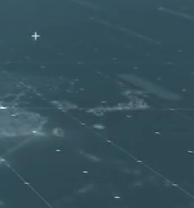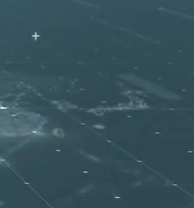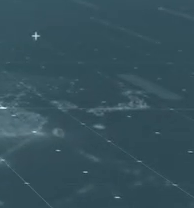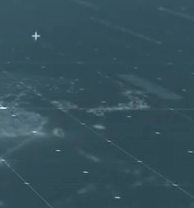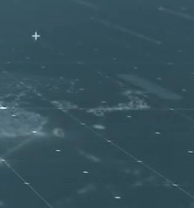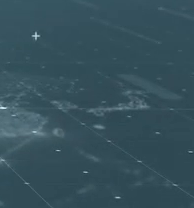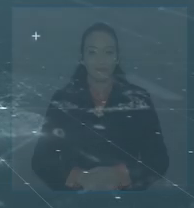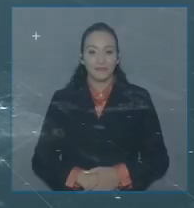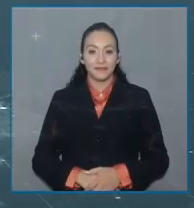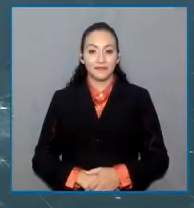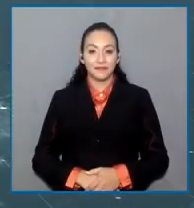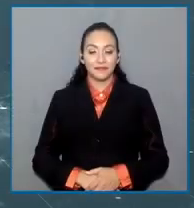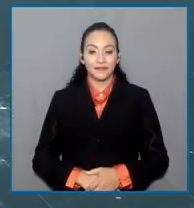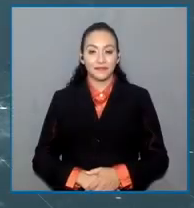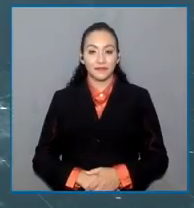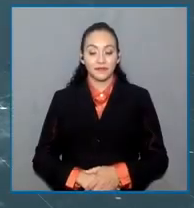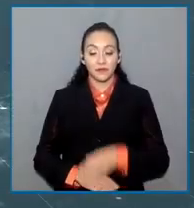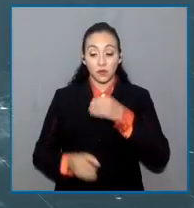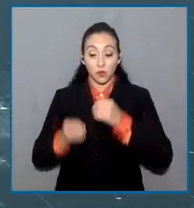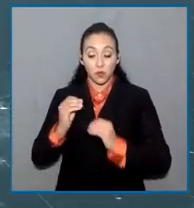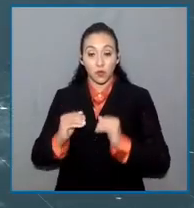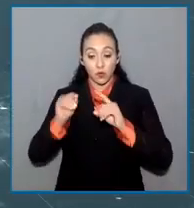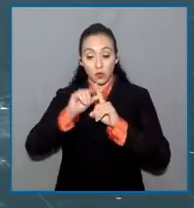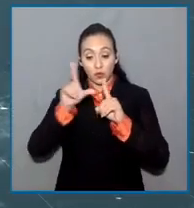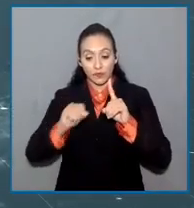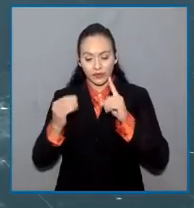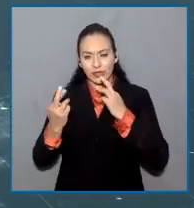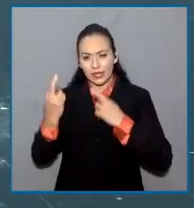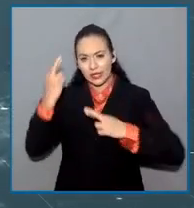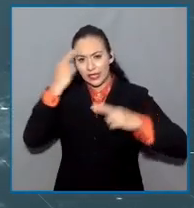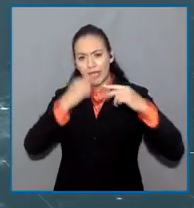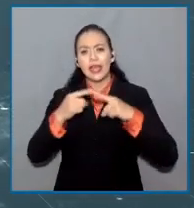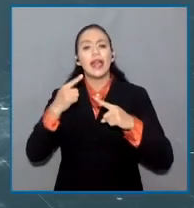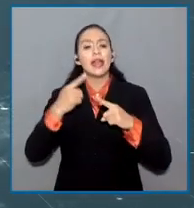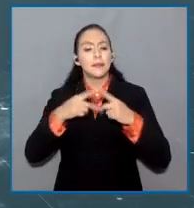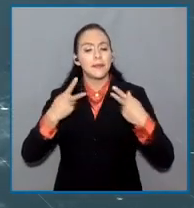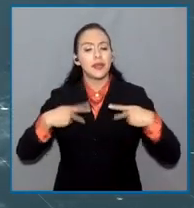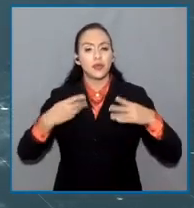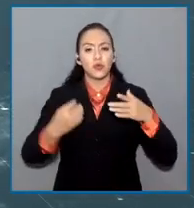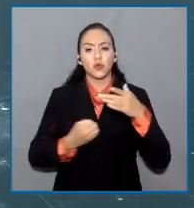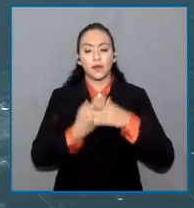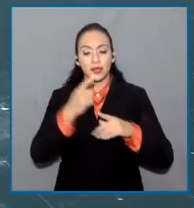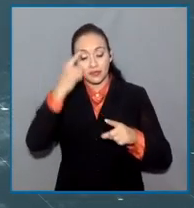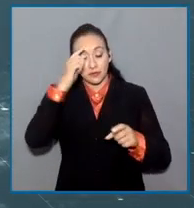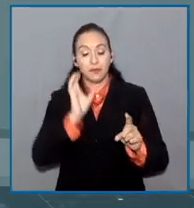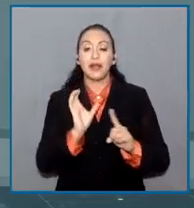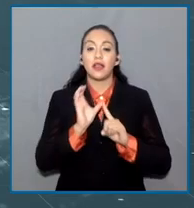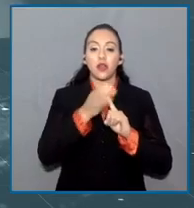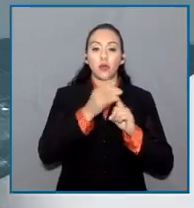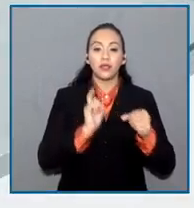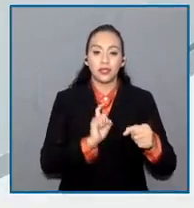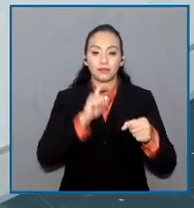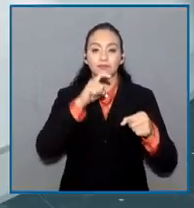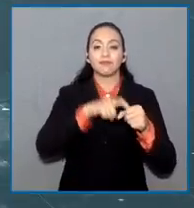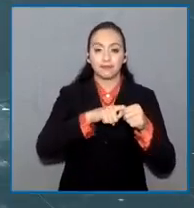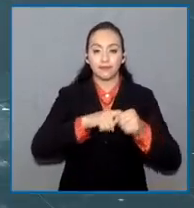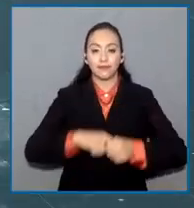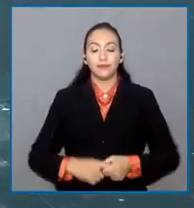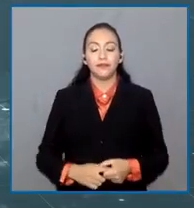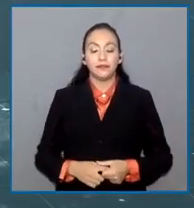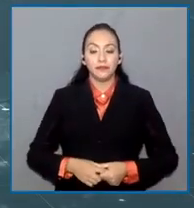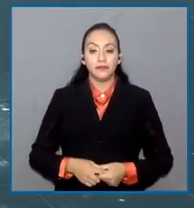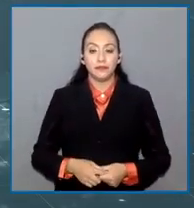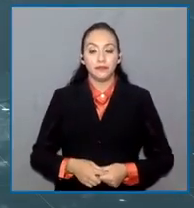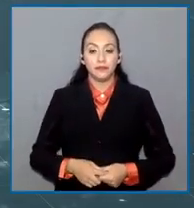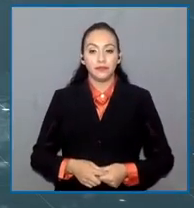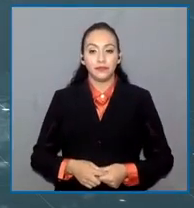La Corte definió a integrantes y facultades del Comité de Evaluación del Poder Judicial Federal. Para